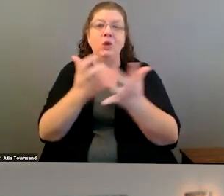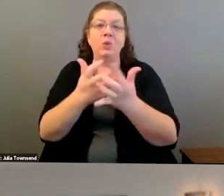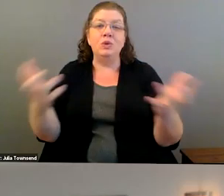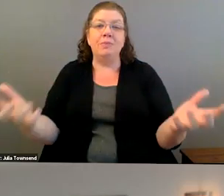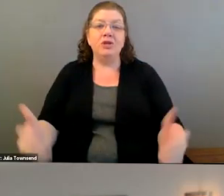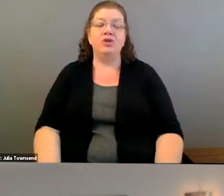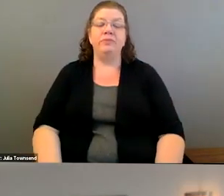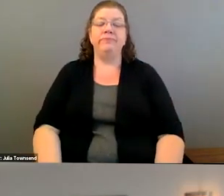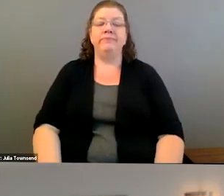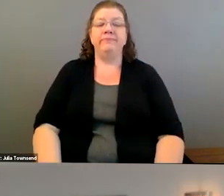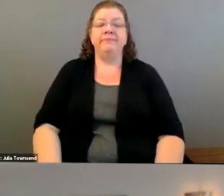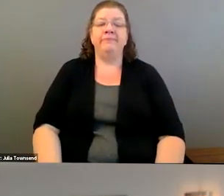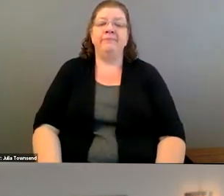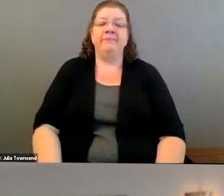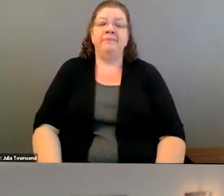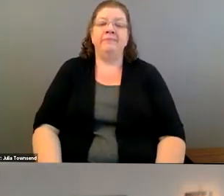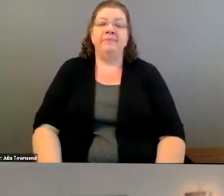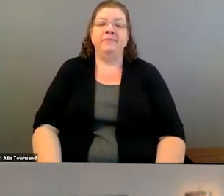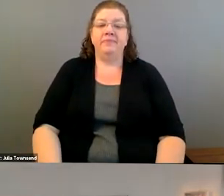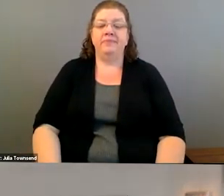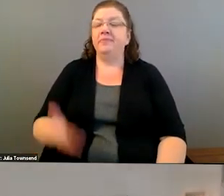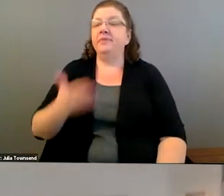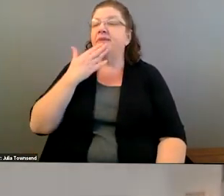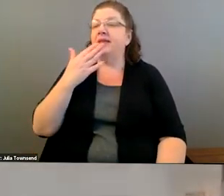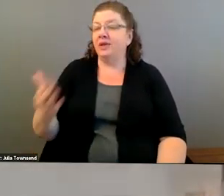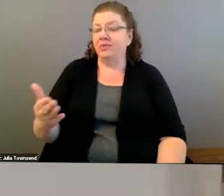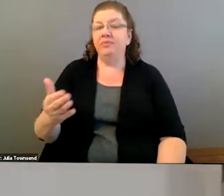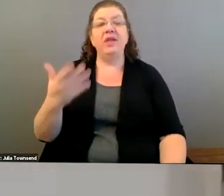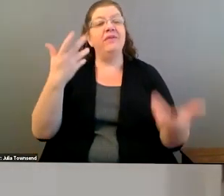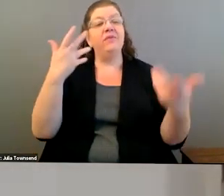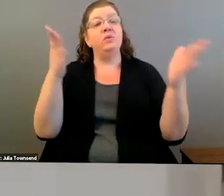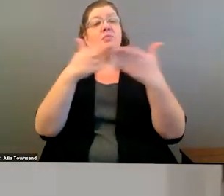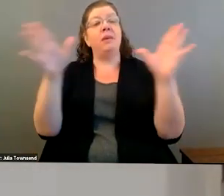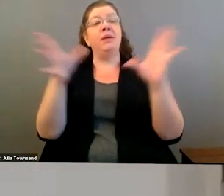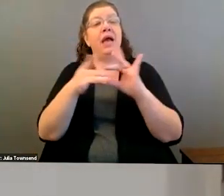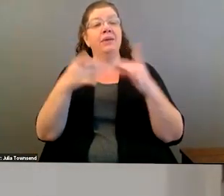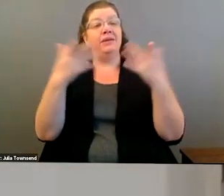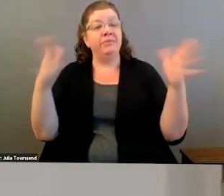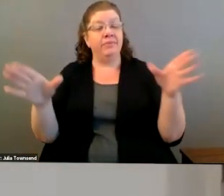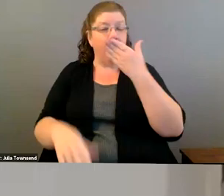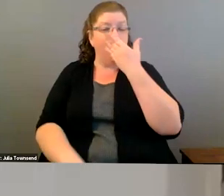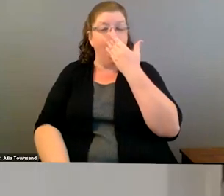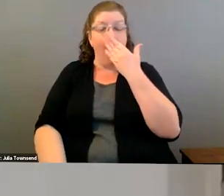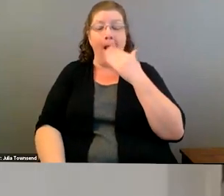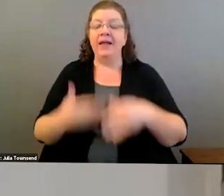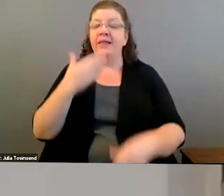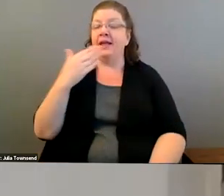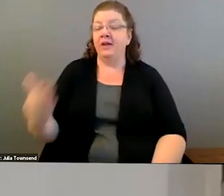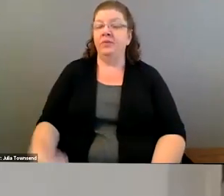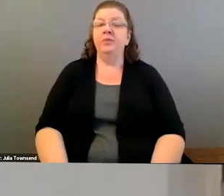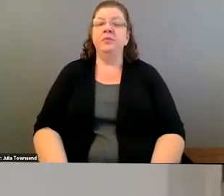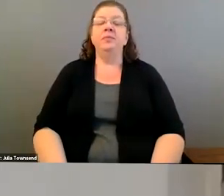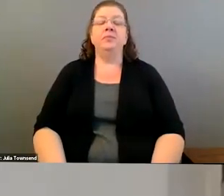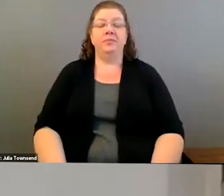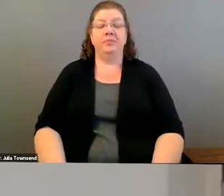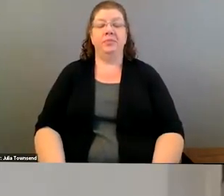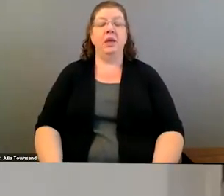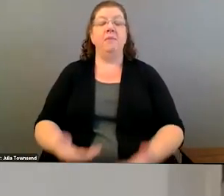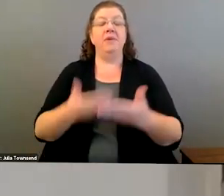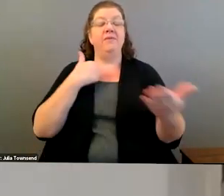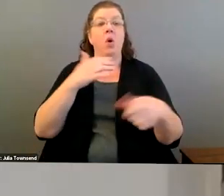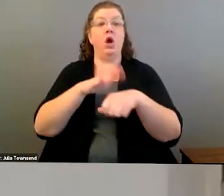más lo necesitan gracias gracias presidenta por esto concluye los comentarios públicos gracias y antes de que